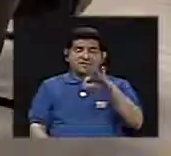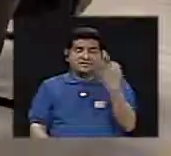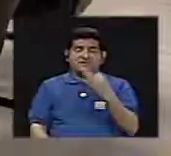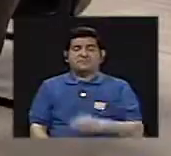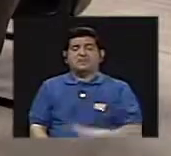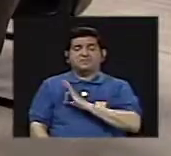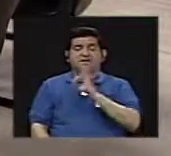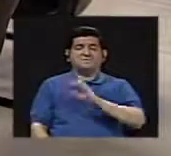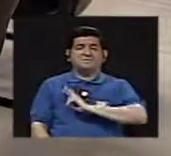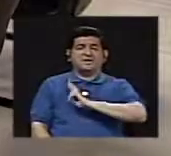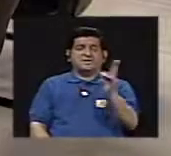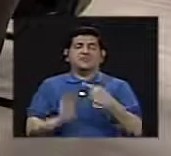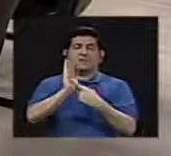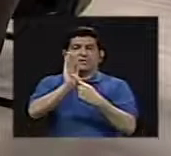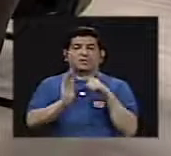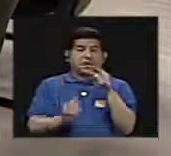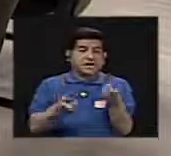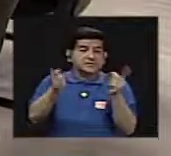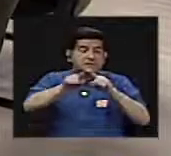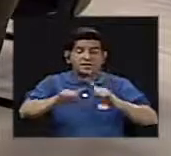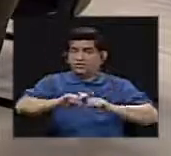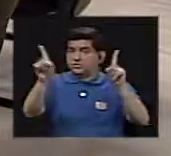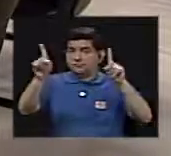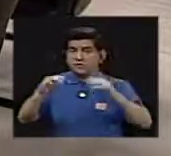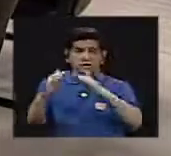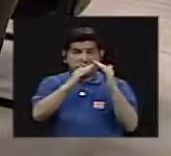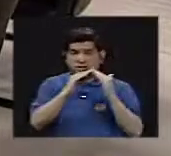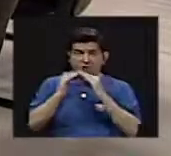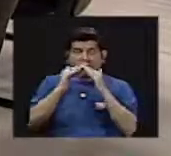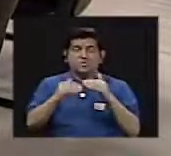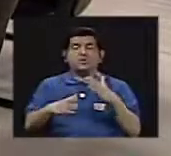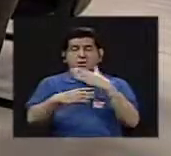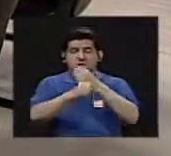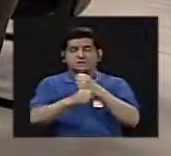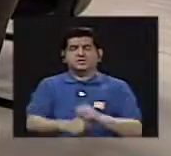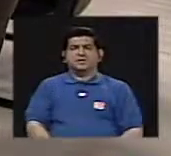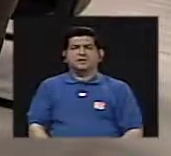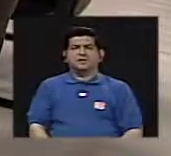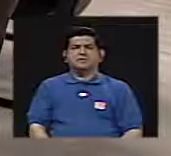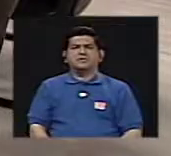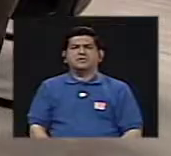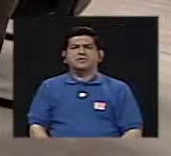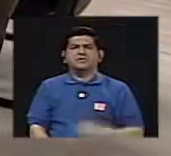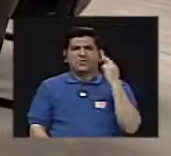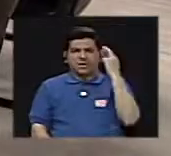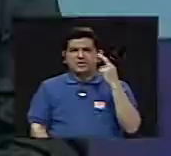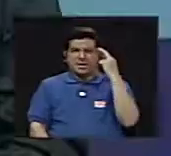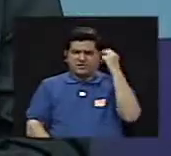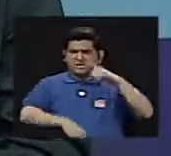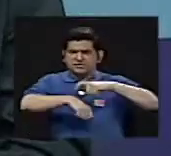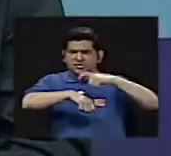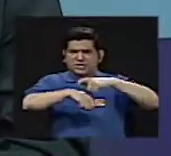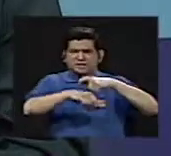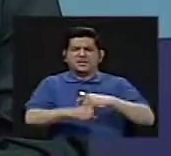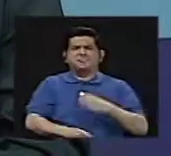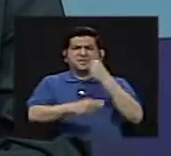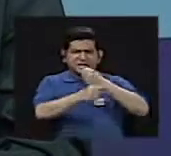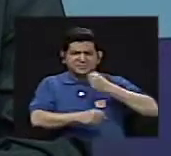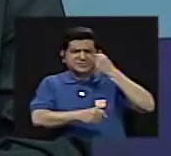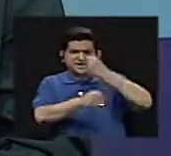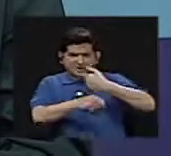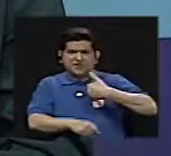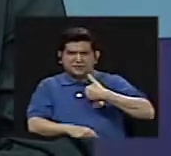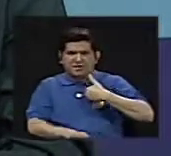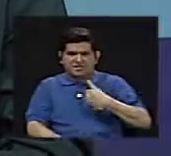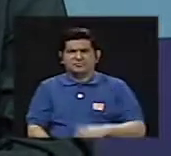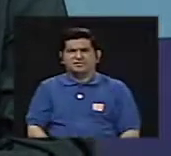religiosa. En este caso es la comunidad y se nota ahí precisamente por etapas muy laborales que se ven, ¿verdad? Exacto. Es